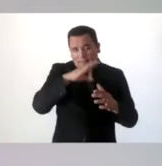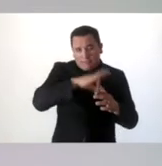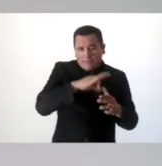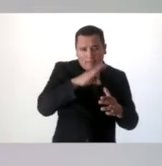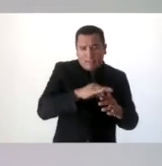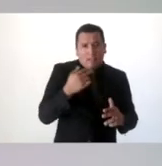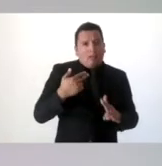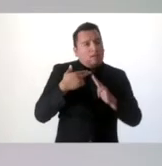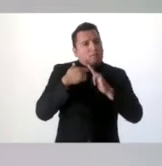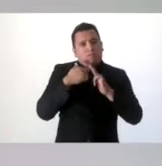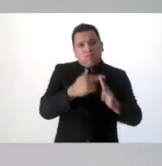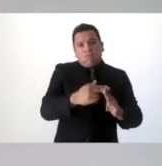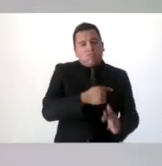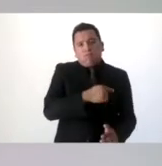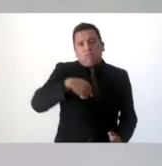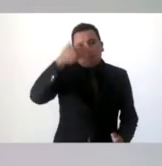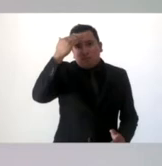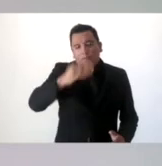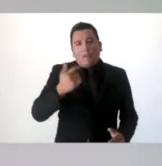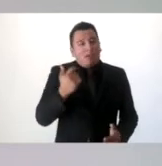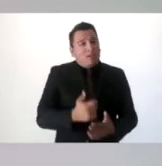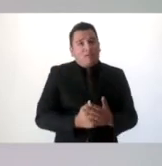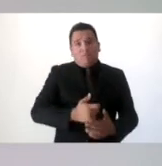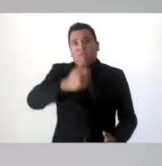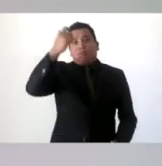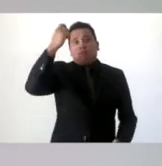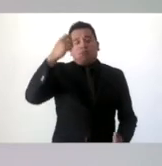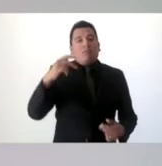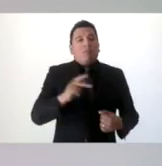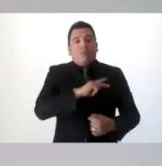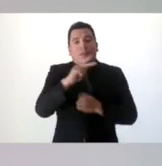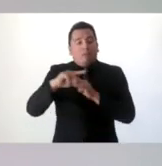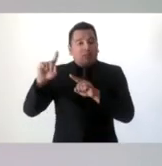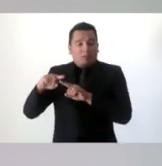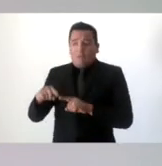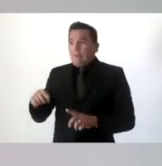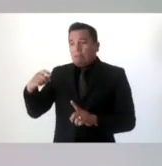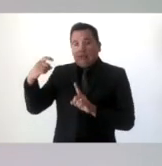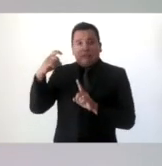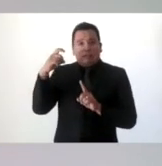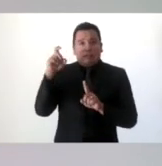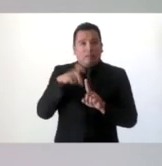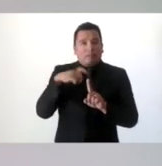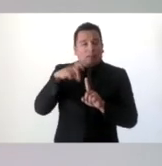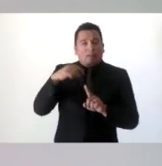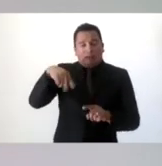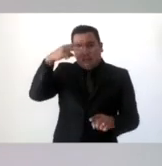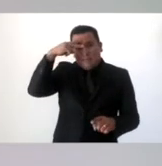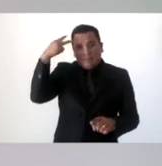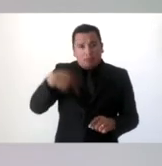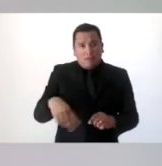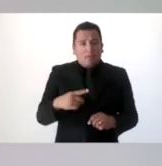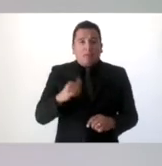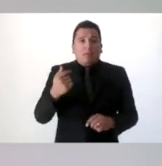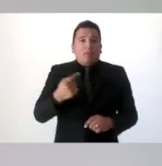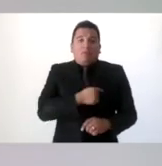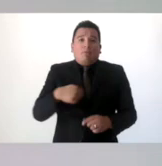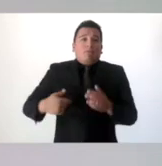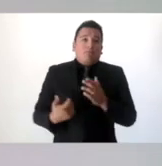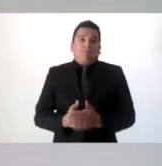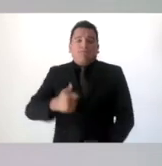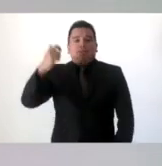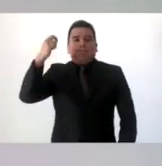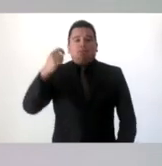tradicionales, digamos. Son muy costosas, hemos sido criticados, tanto el Instituto Nacional como los institutos locales, de ser instituciones